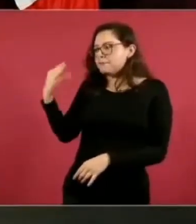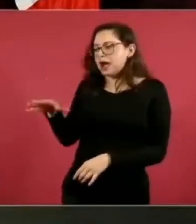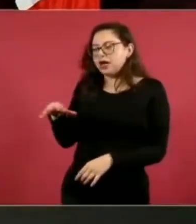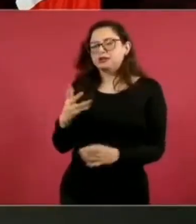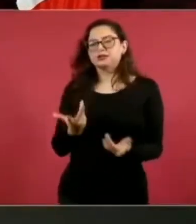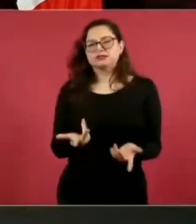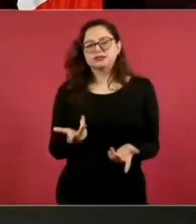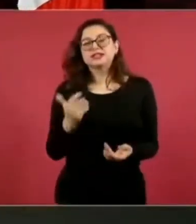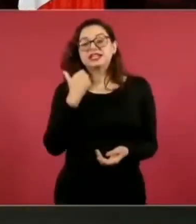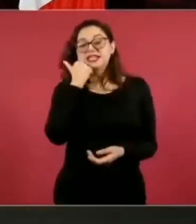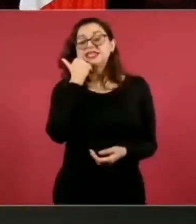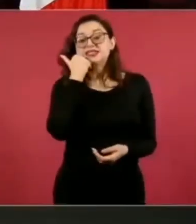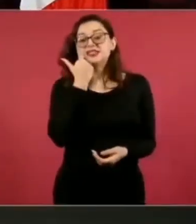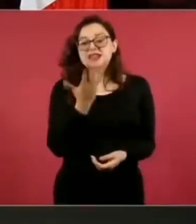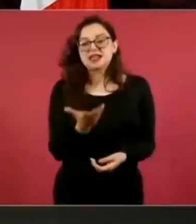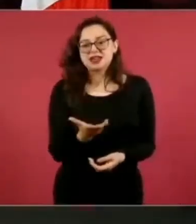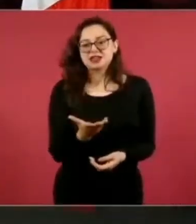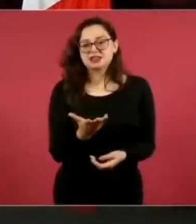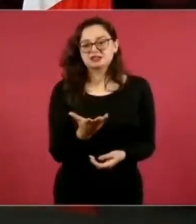para